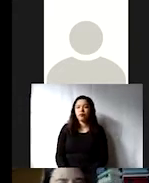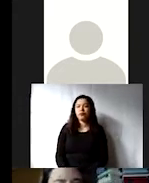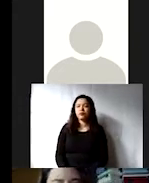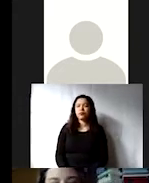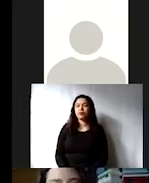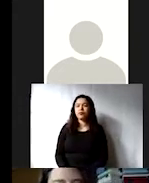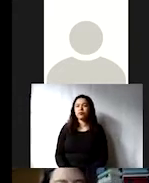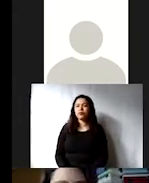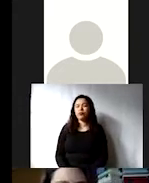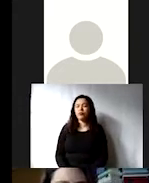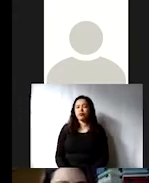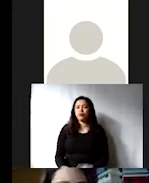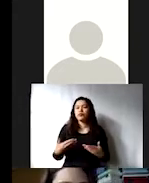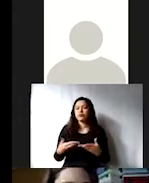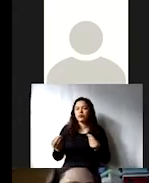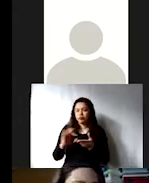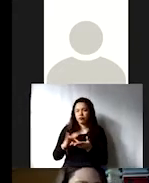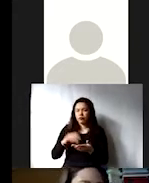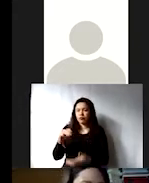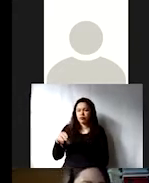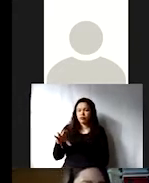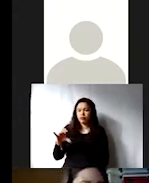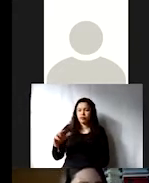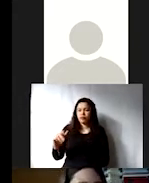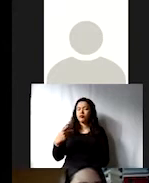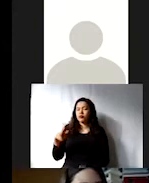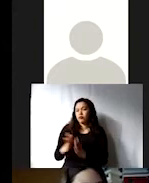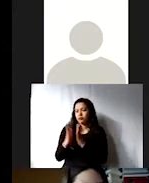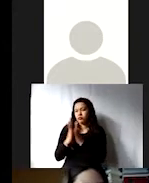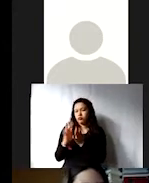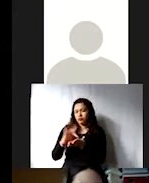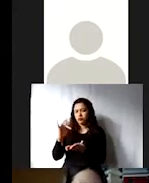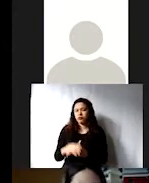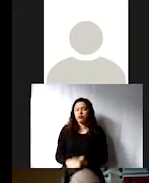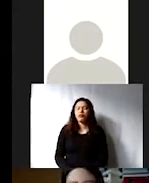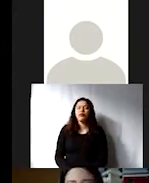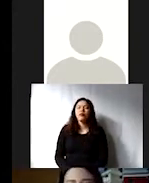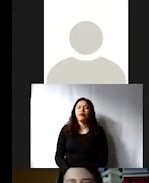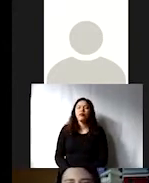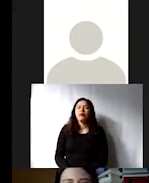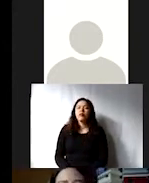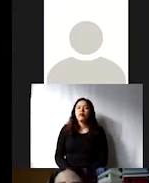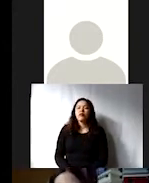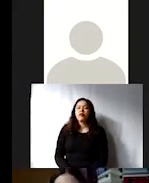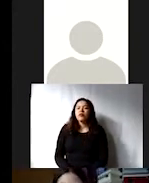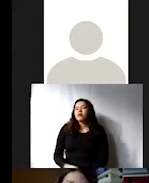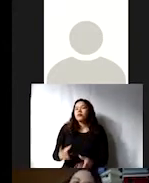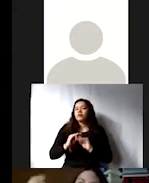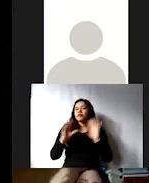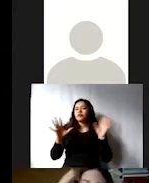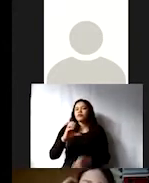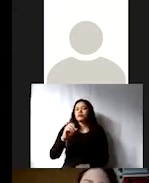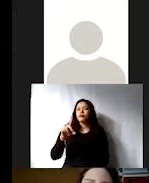Entonces, en este caso, muchas gracias, Mónica, por tu intervención. En este caso, digo, ahí está muy claro que el